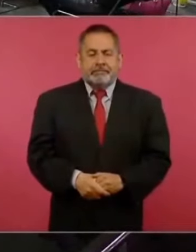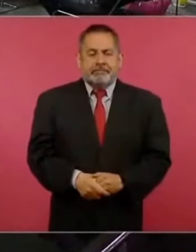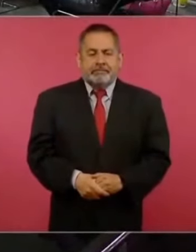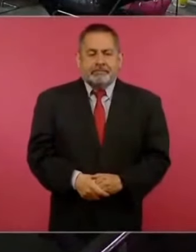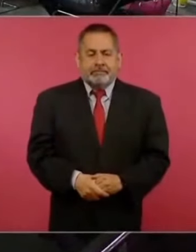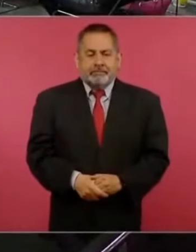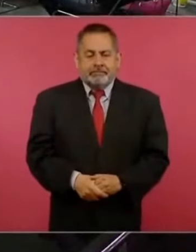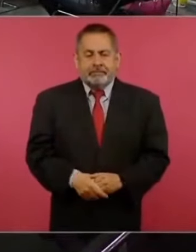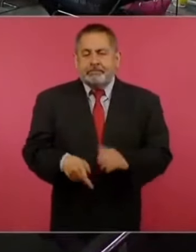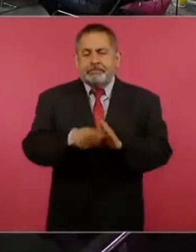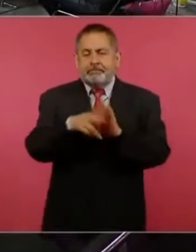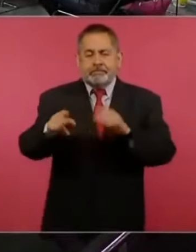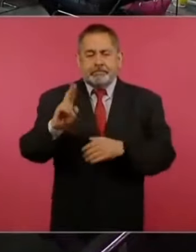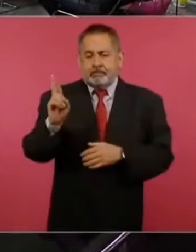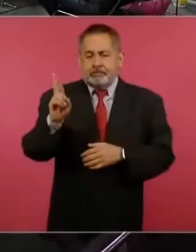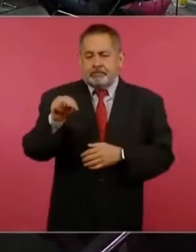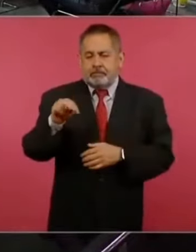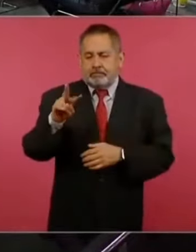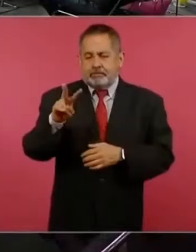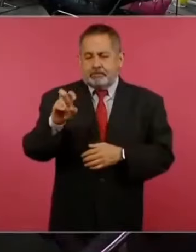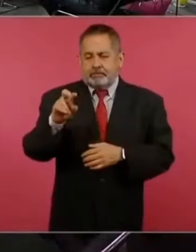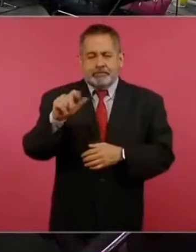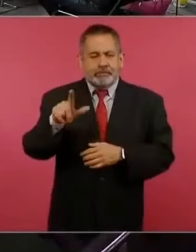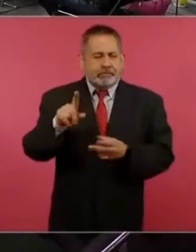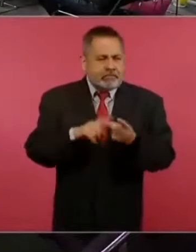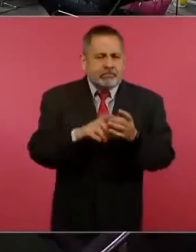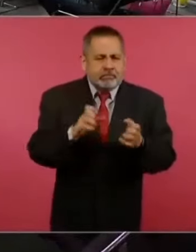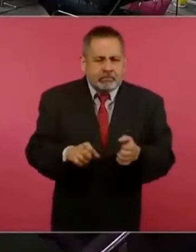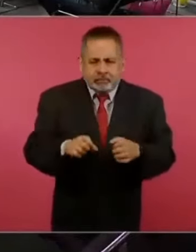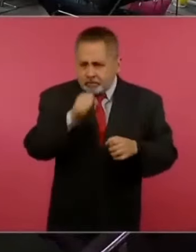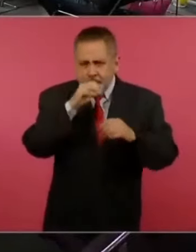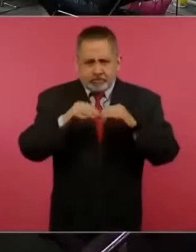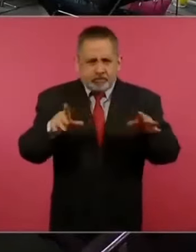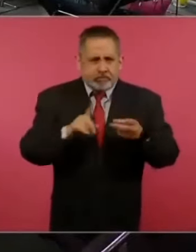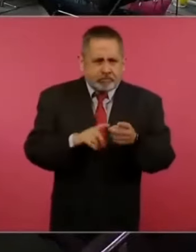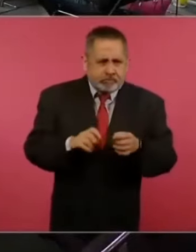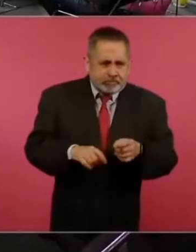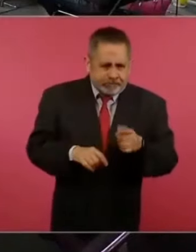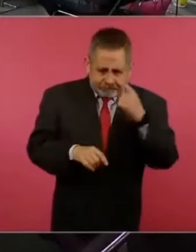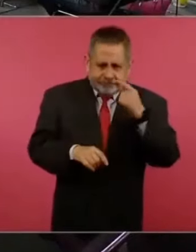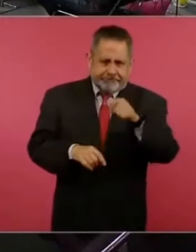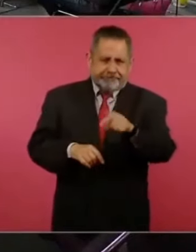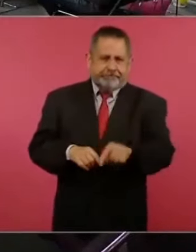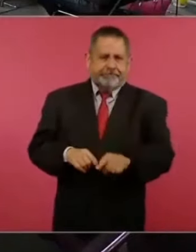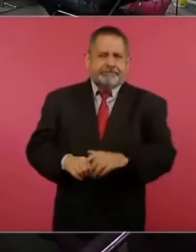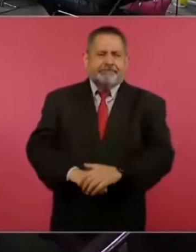El Universal. ¿Dónde está? Ah.